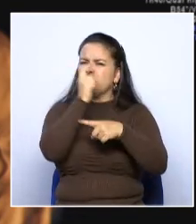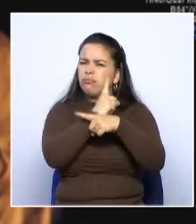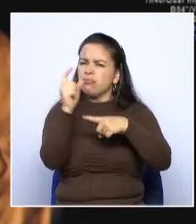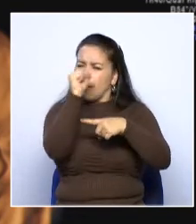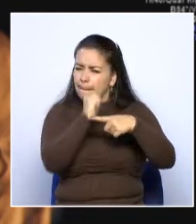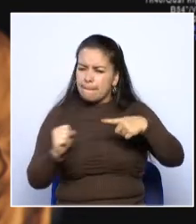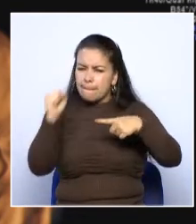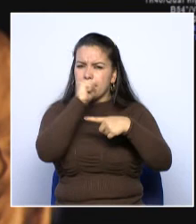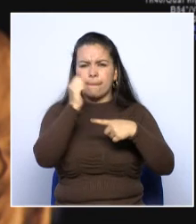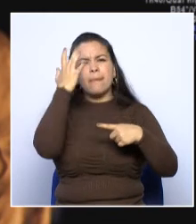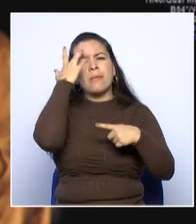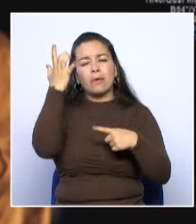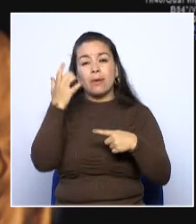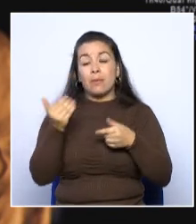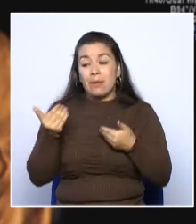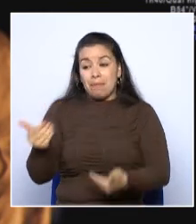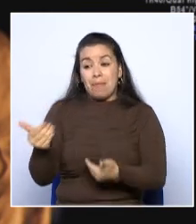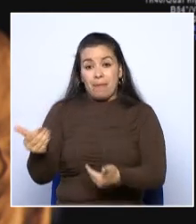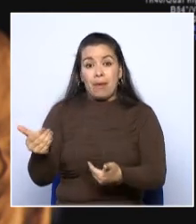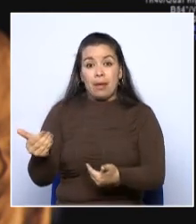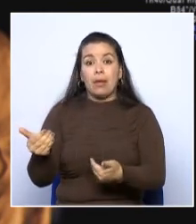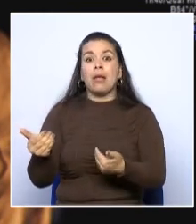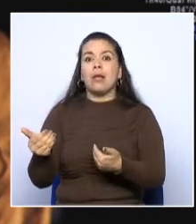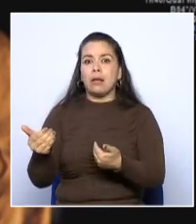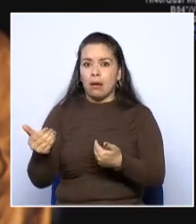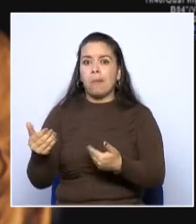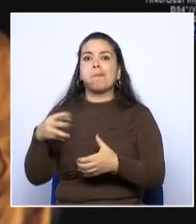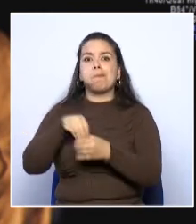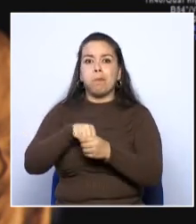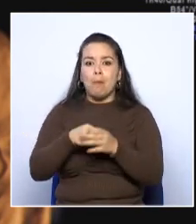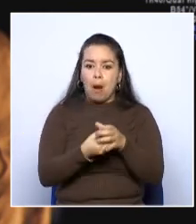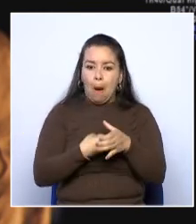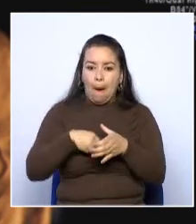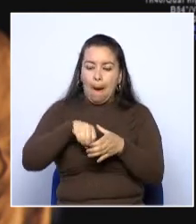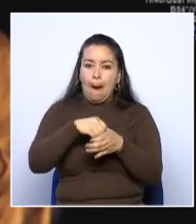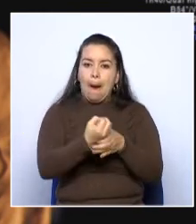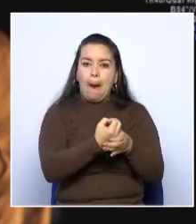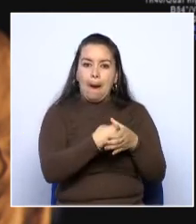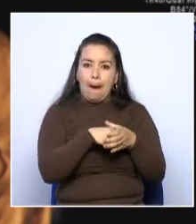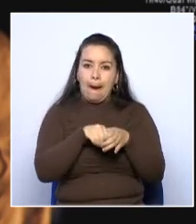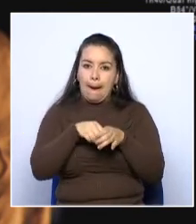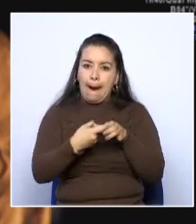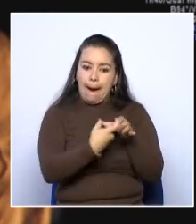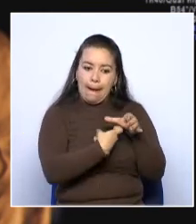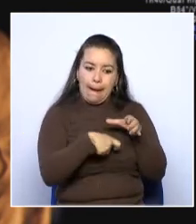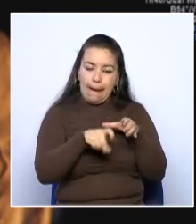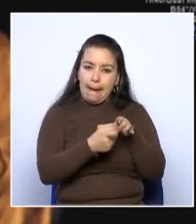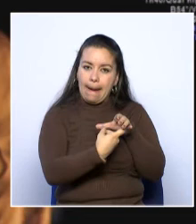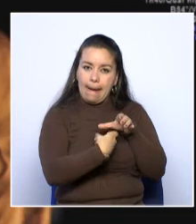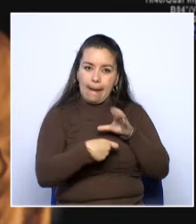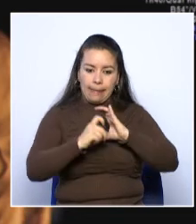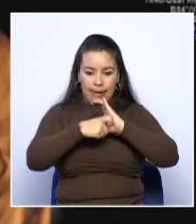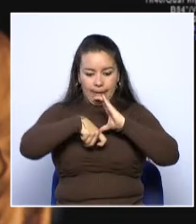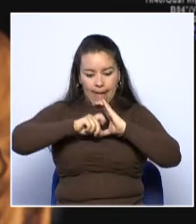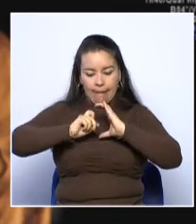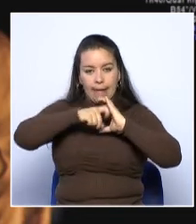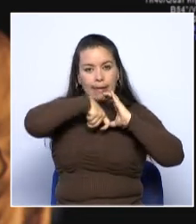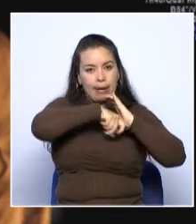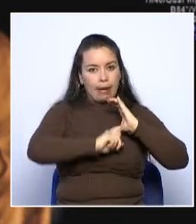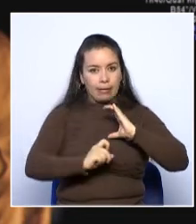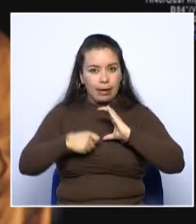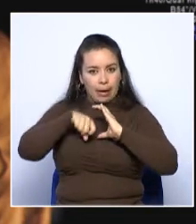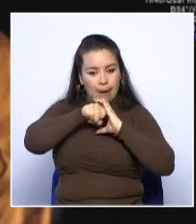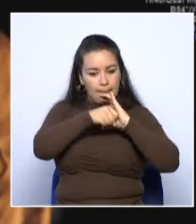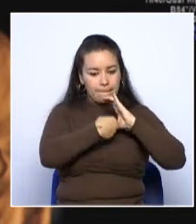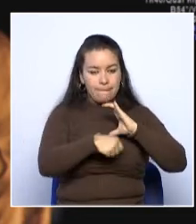bebé tiene todavía espacio. Nosotros necesitamos que el bebé tenga todavía gran cantidad de líquido amniótico, ¿sí?,